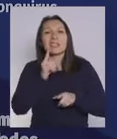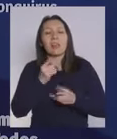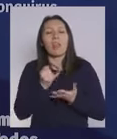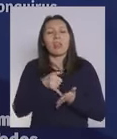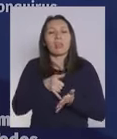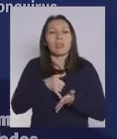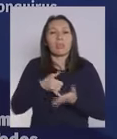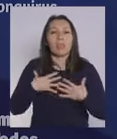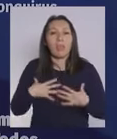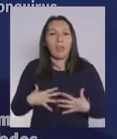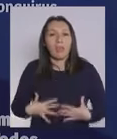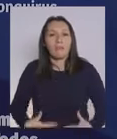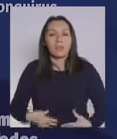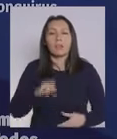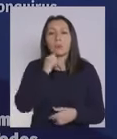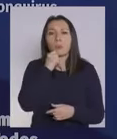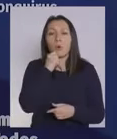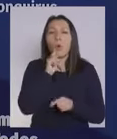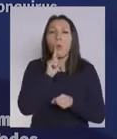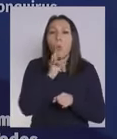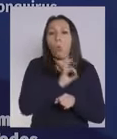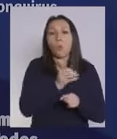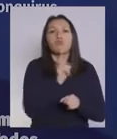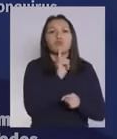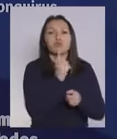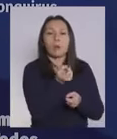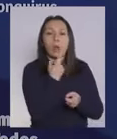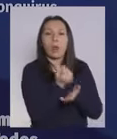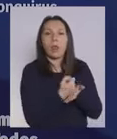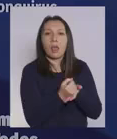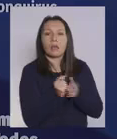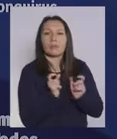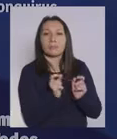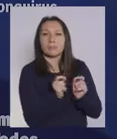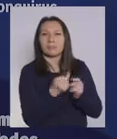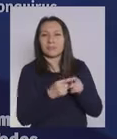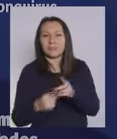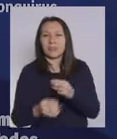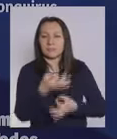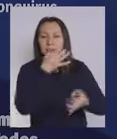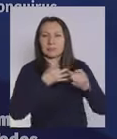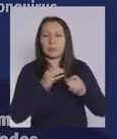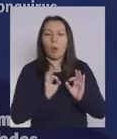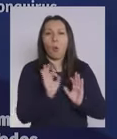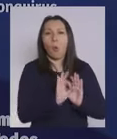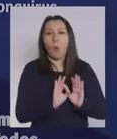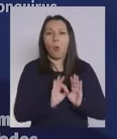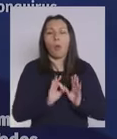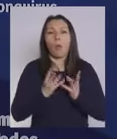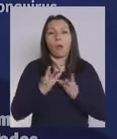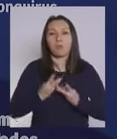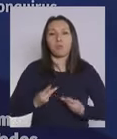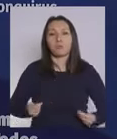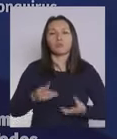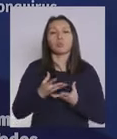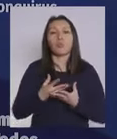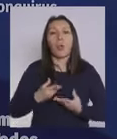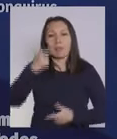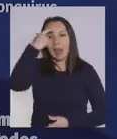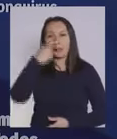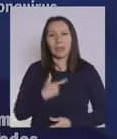tienen o están recibiendo medicamentos contra la inmunodepresión o para deprimir el sistema inmune